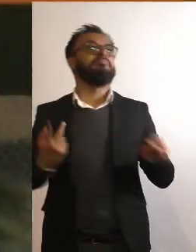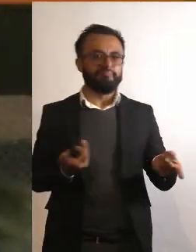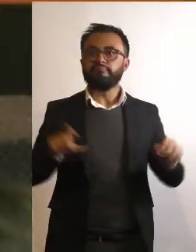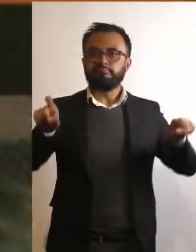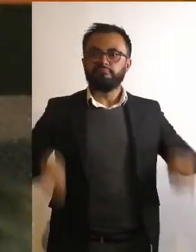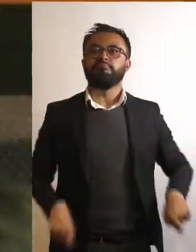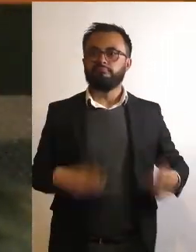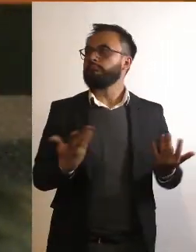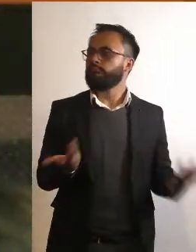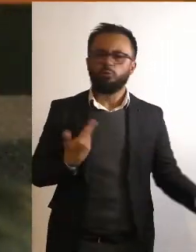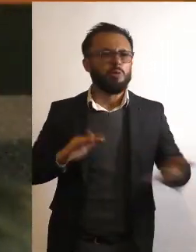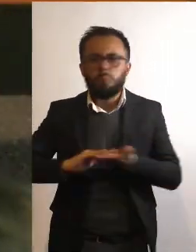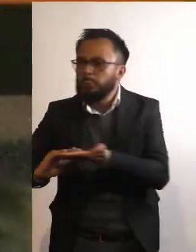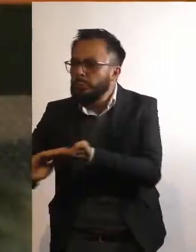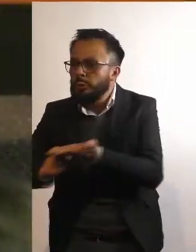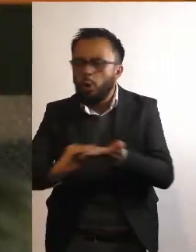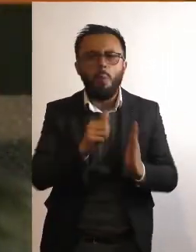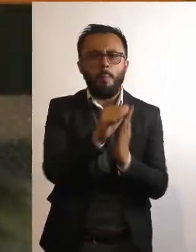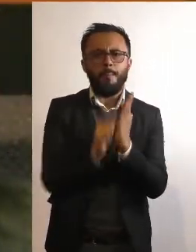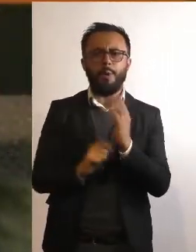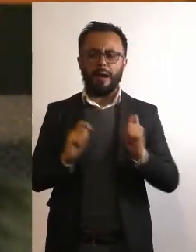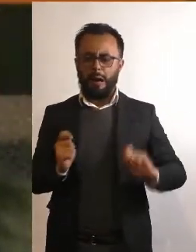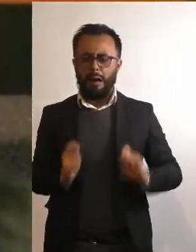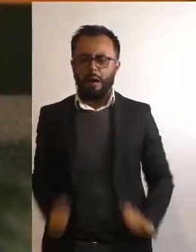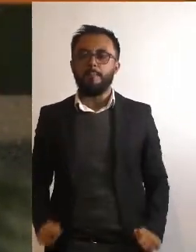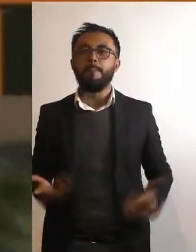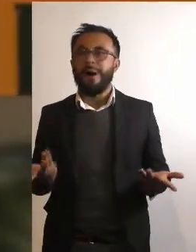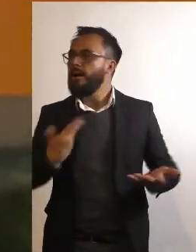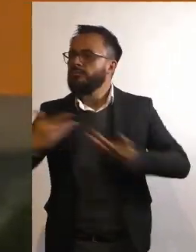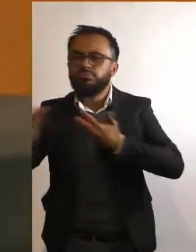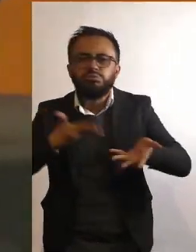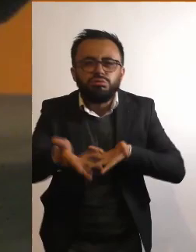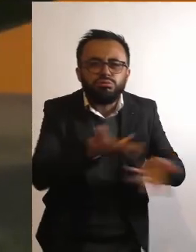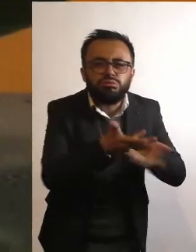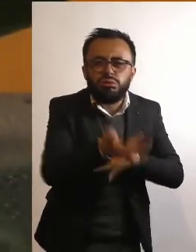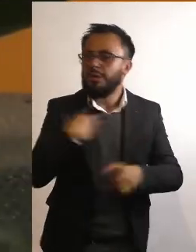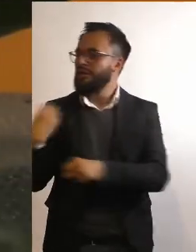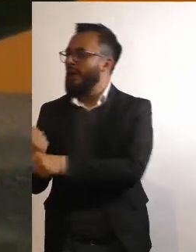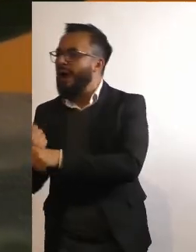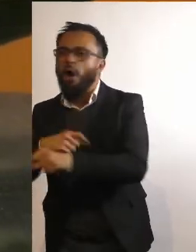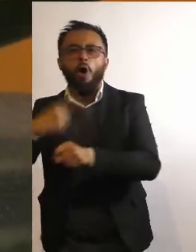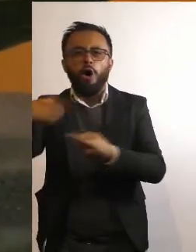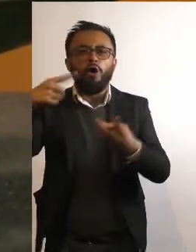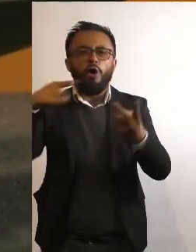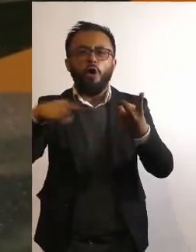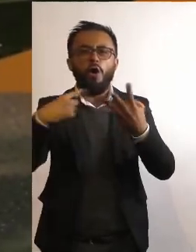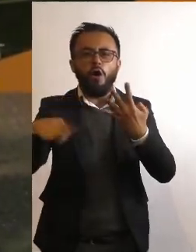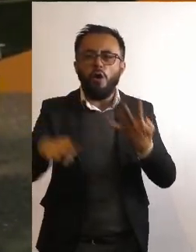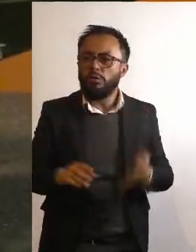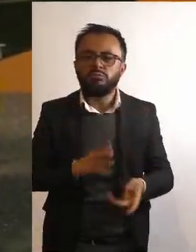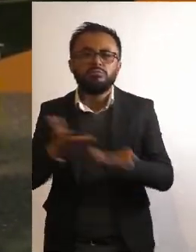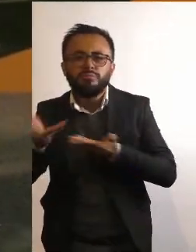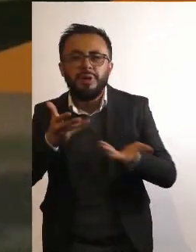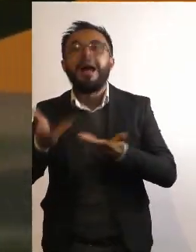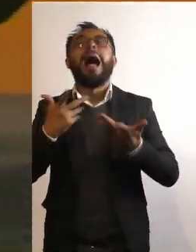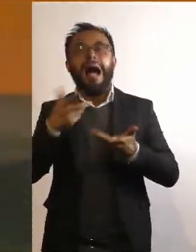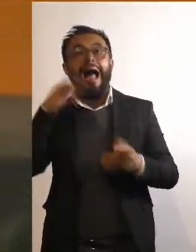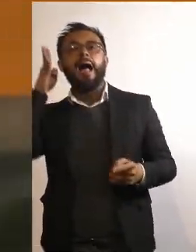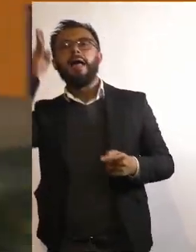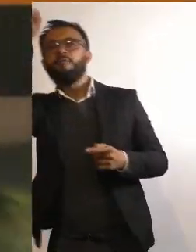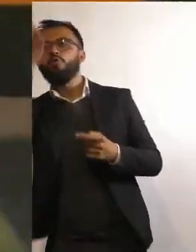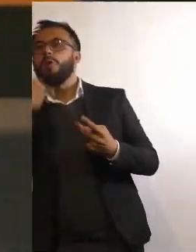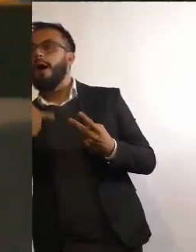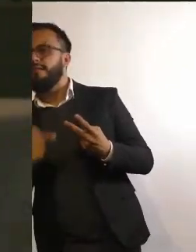con otros sistemas y con otros ámbitos de trabajo. Entonces, eso creo que es lo fuerte de la universidad para el futuro. Gracias.